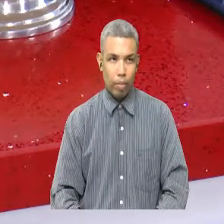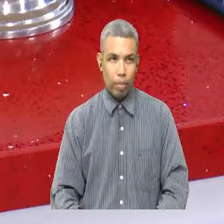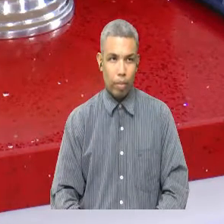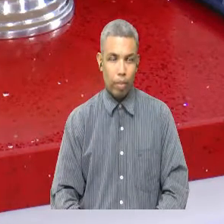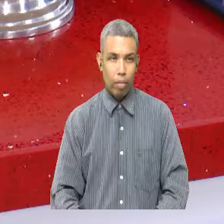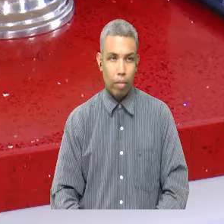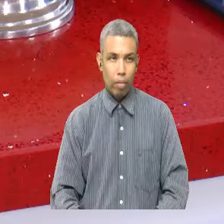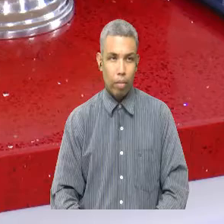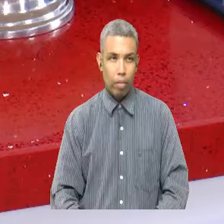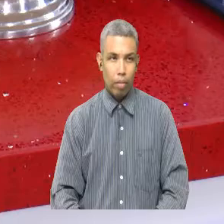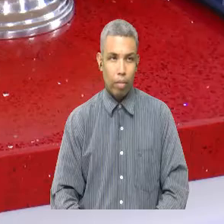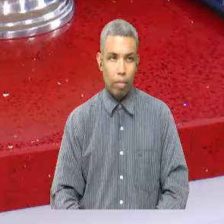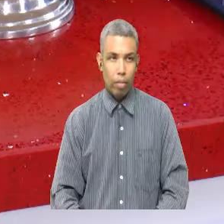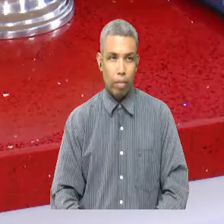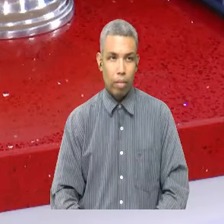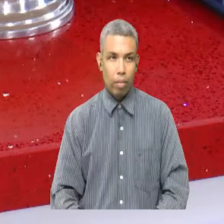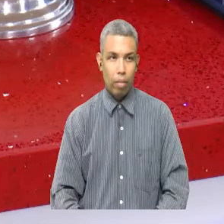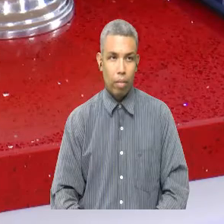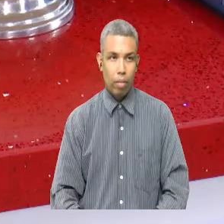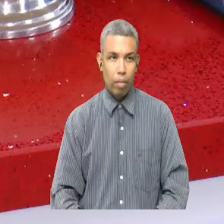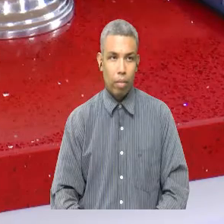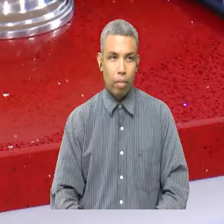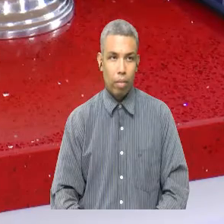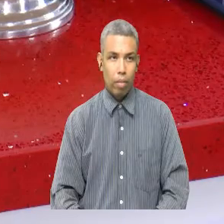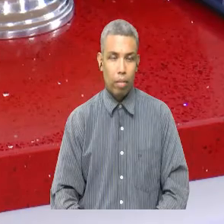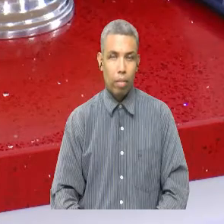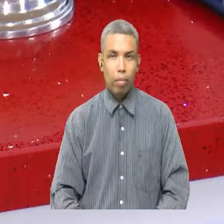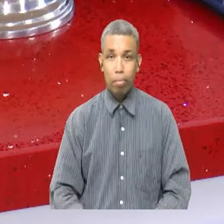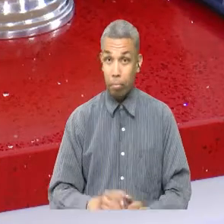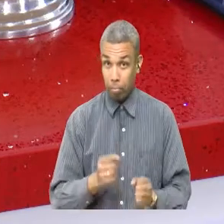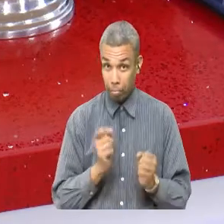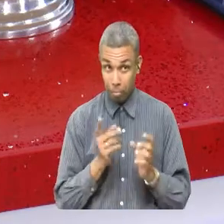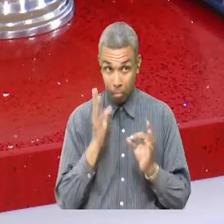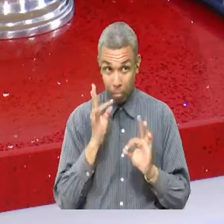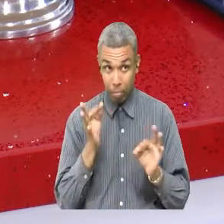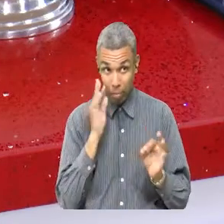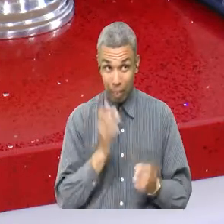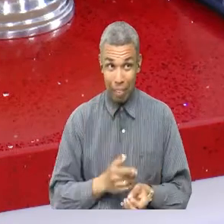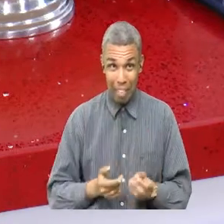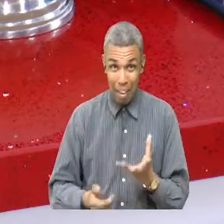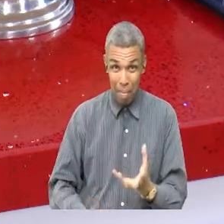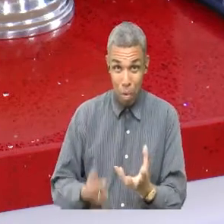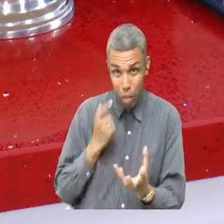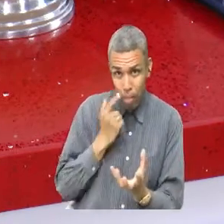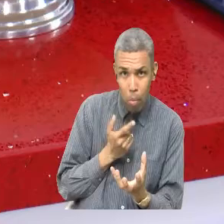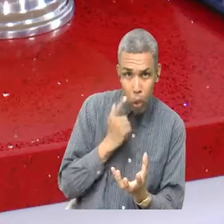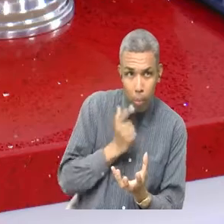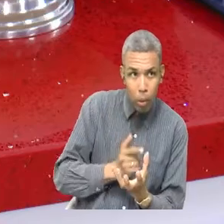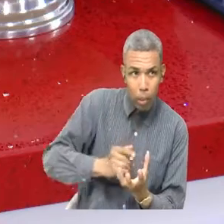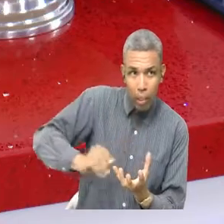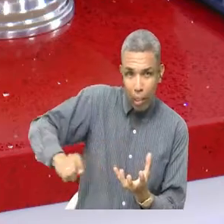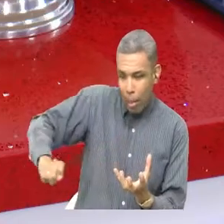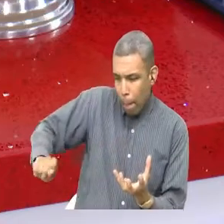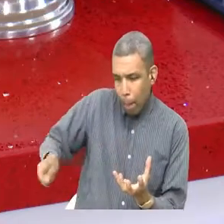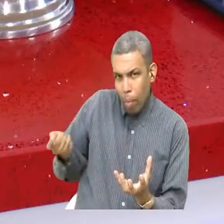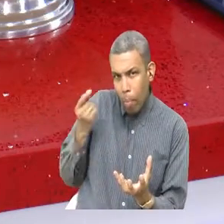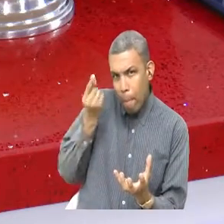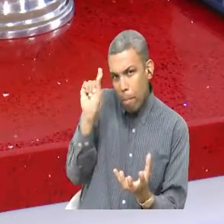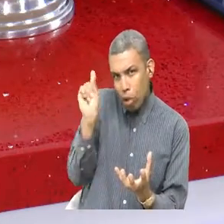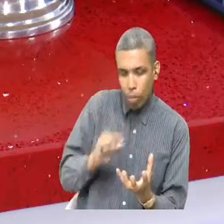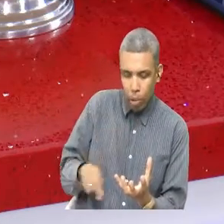base para que la galleta coja firmeza. Si de pronto, no nos queda la